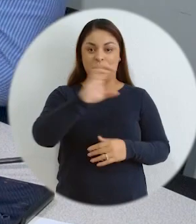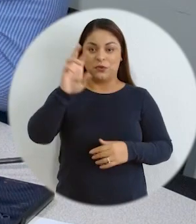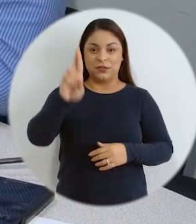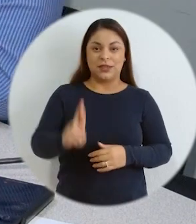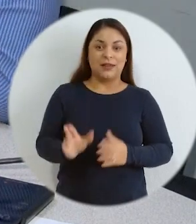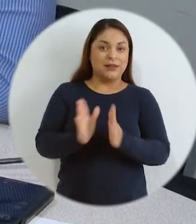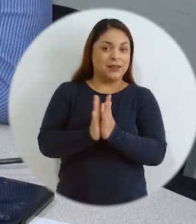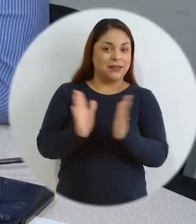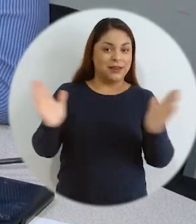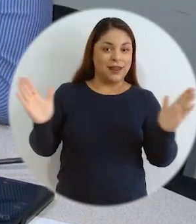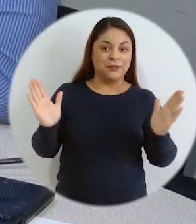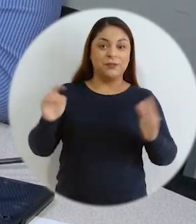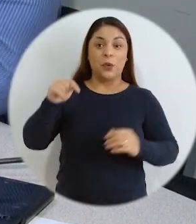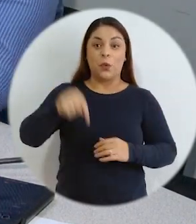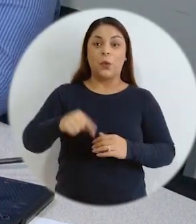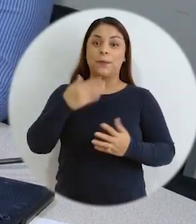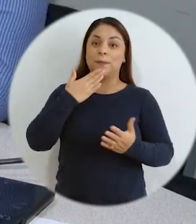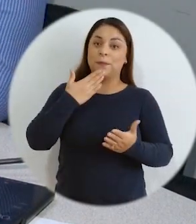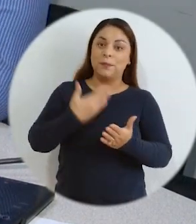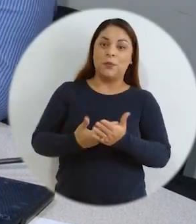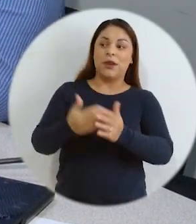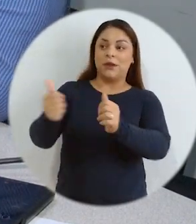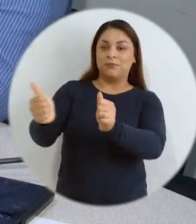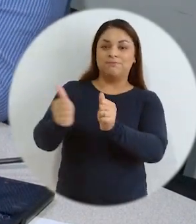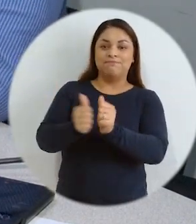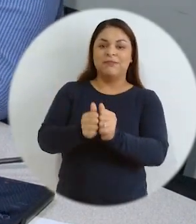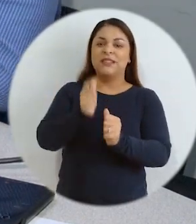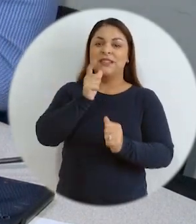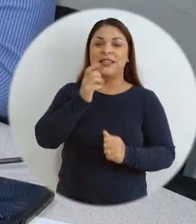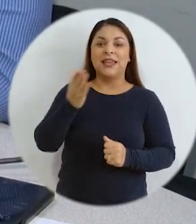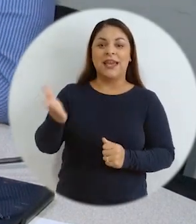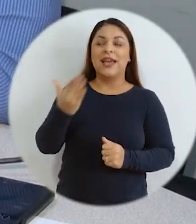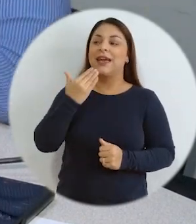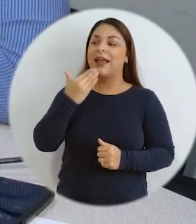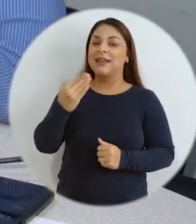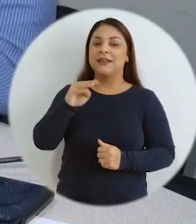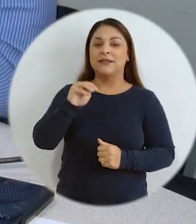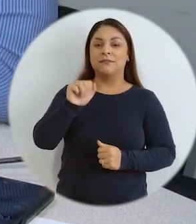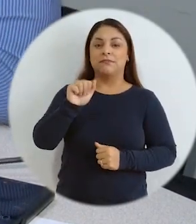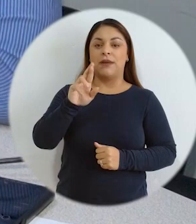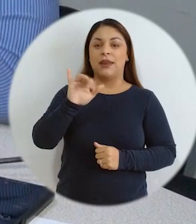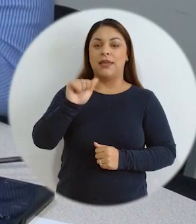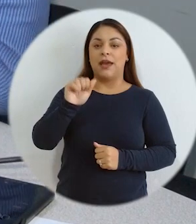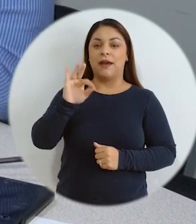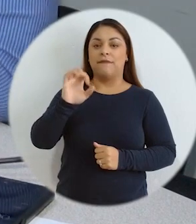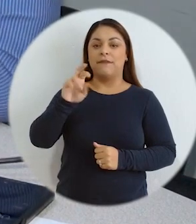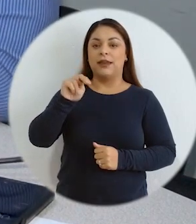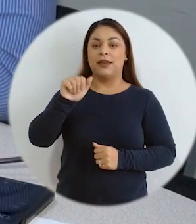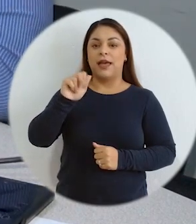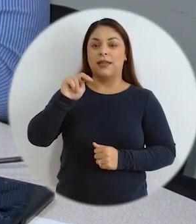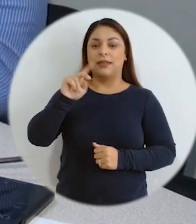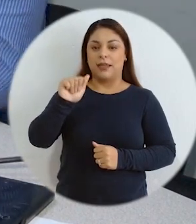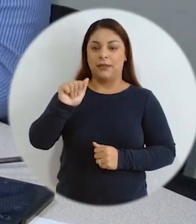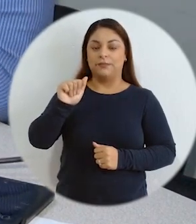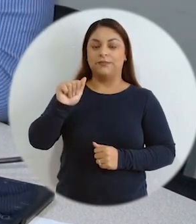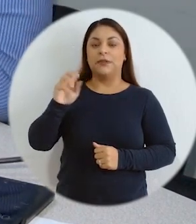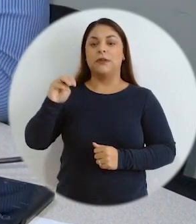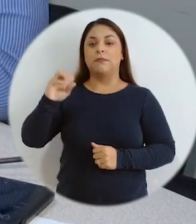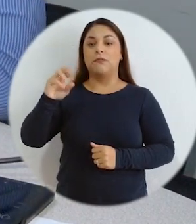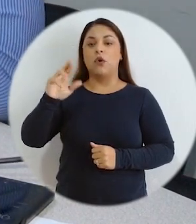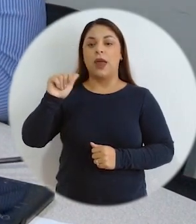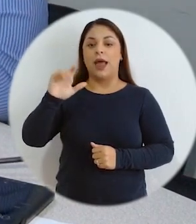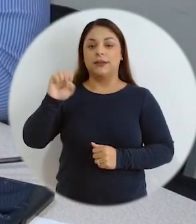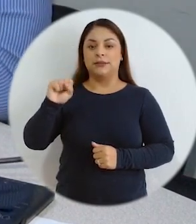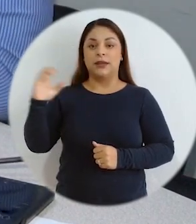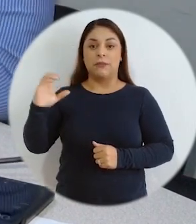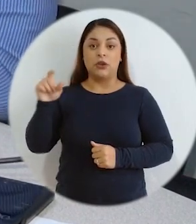toda la comunidad costarricense, la sociedad en general. Hoy con muy buena compañía, el gusto de tener por acá con nosotros a María Fernanda